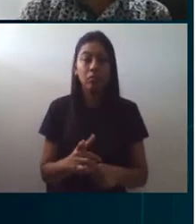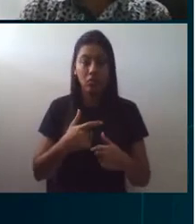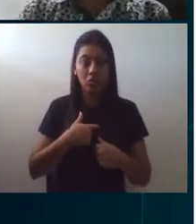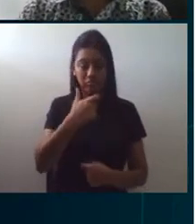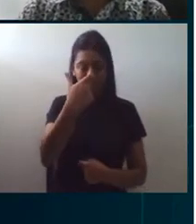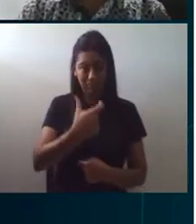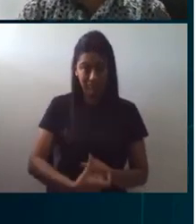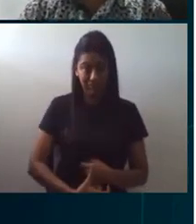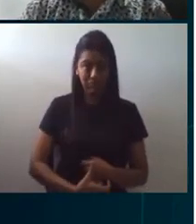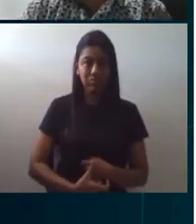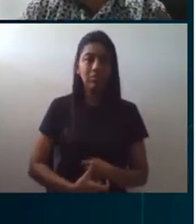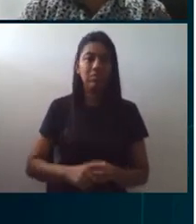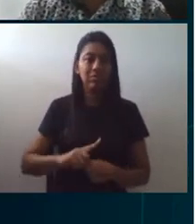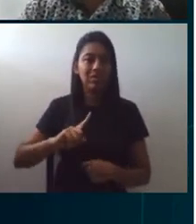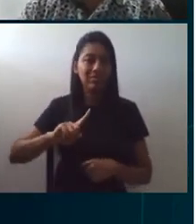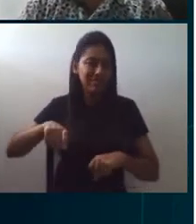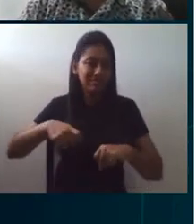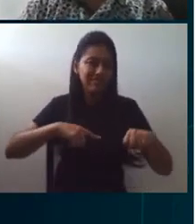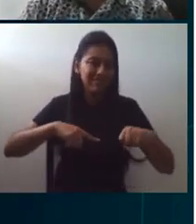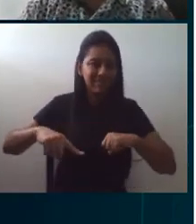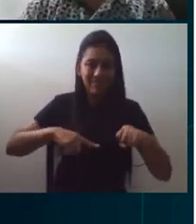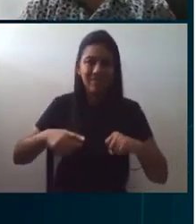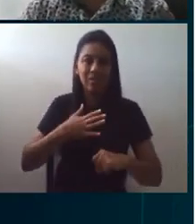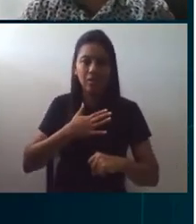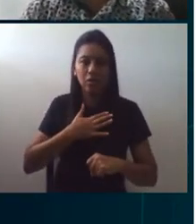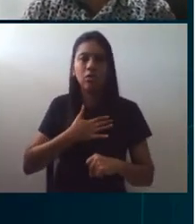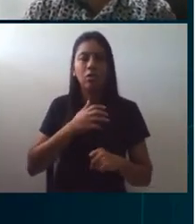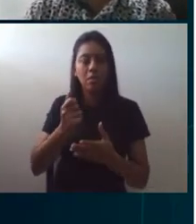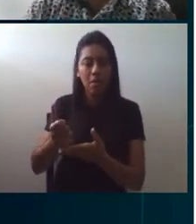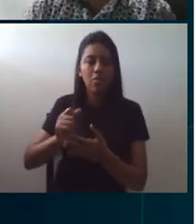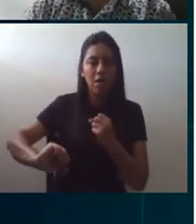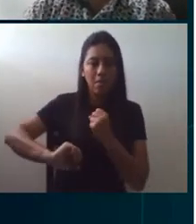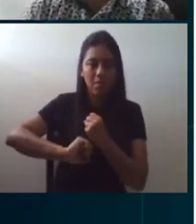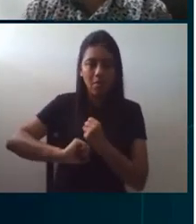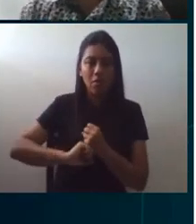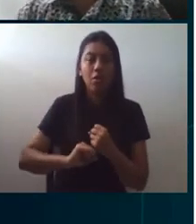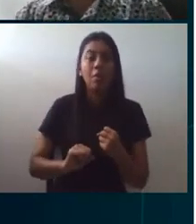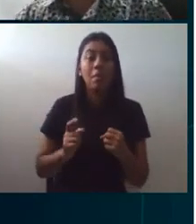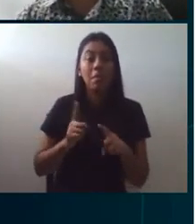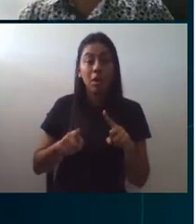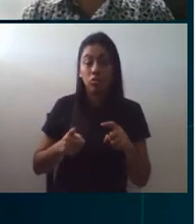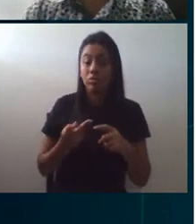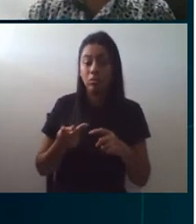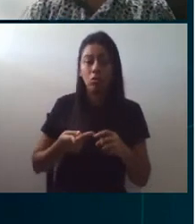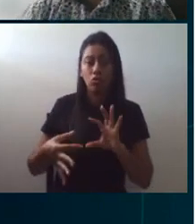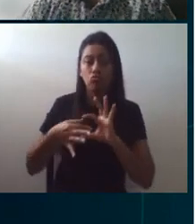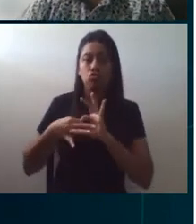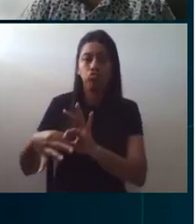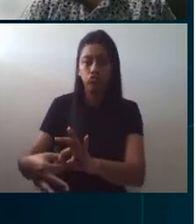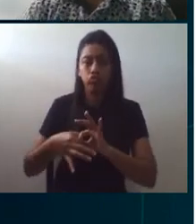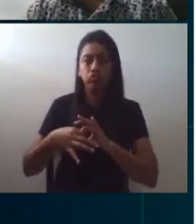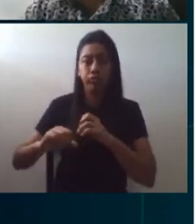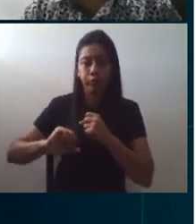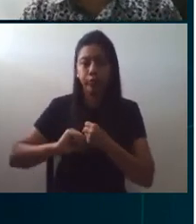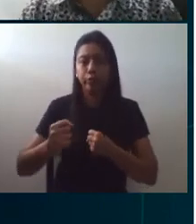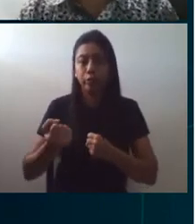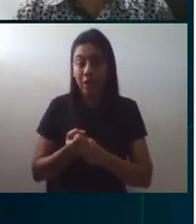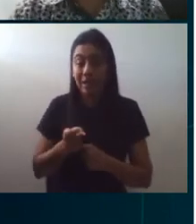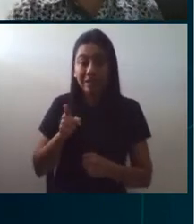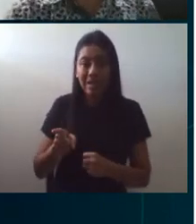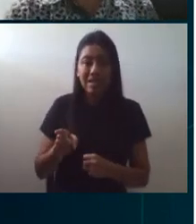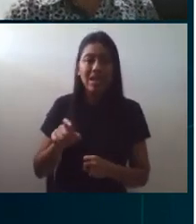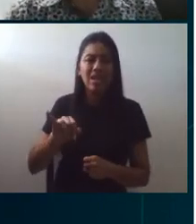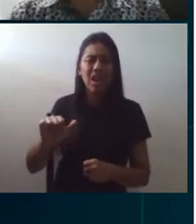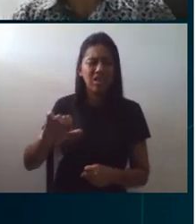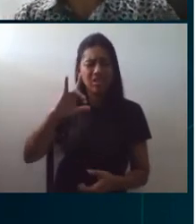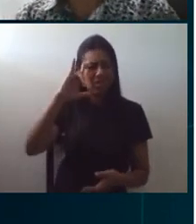papel estratégico y toda esa minucia entienda, digamos, aprenda cómo la inteligencia artificial le puede ayudar